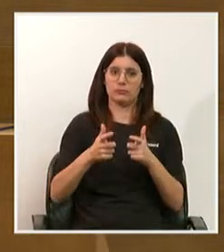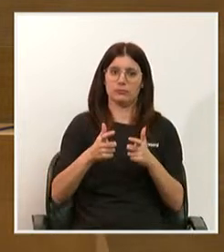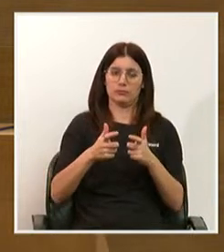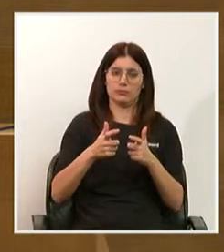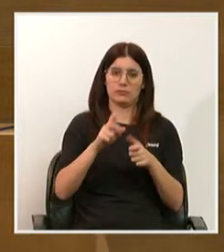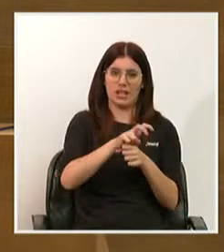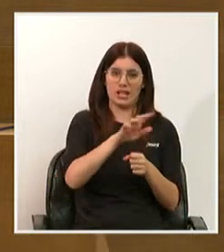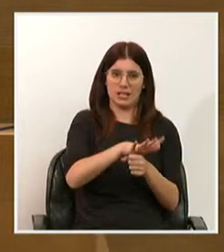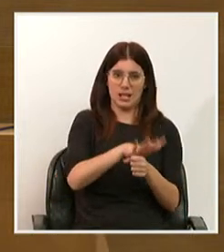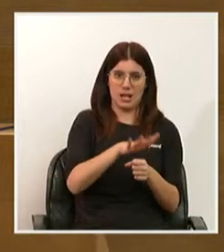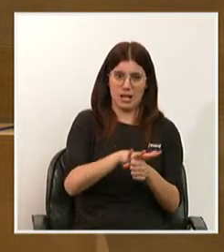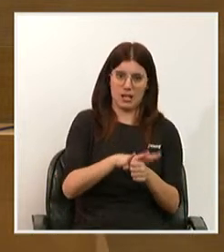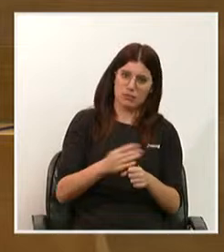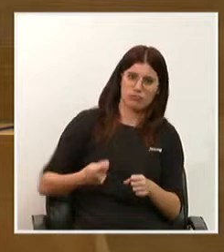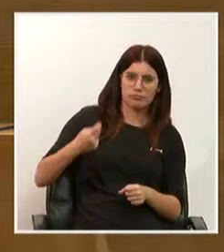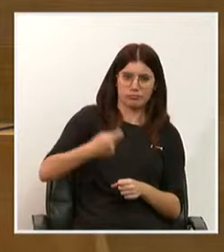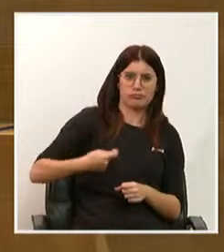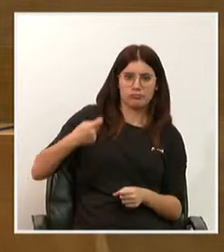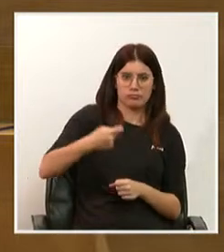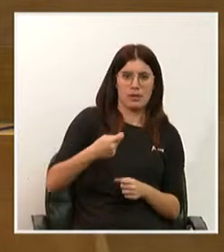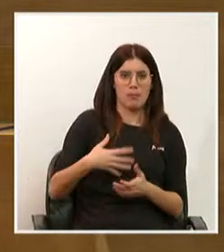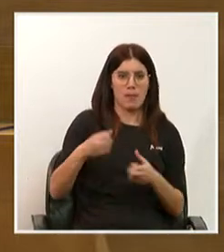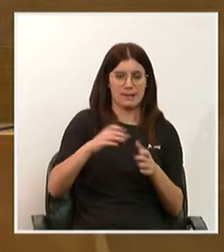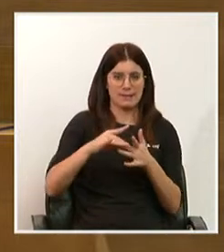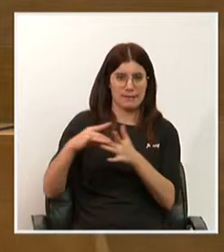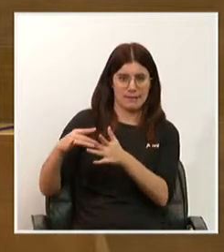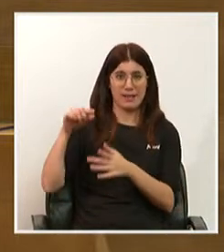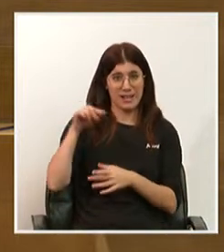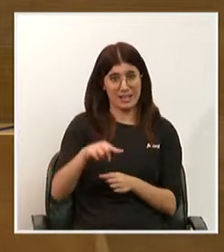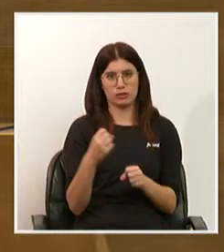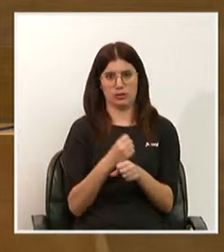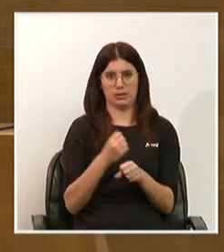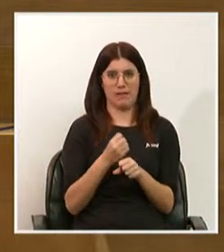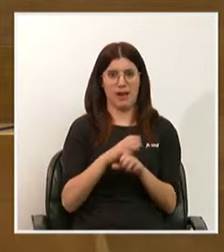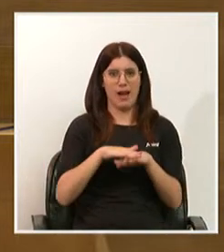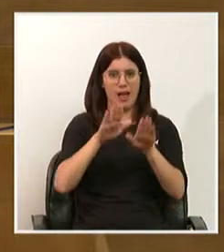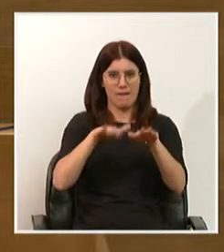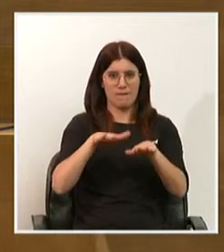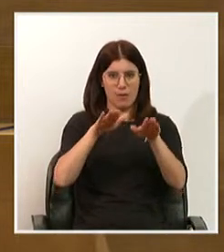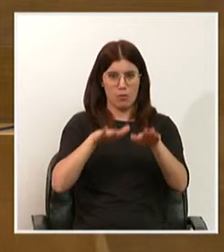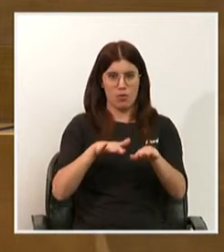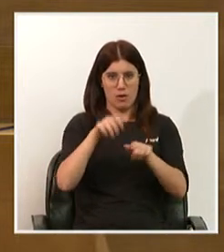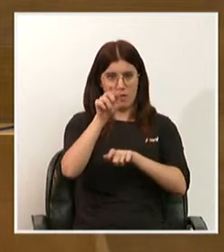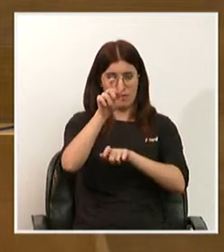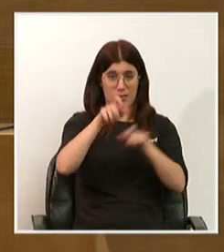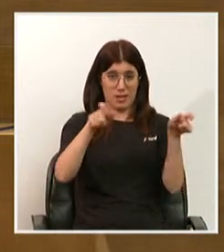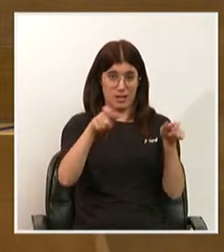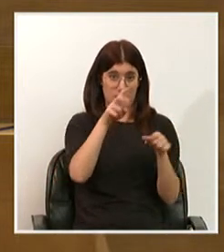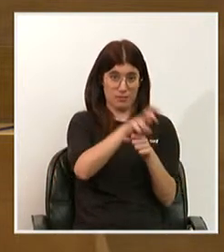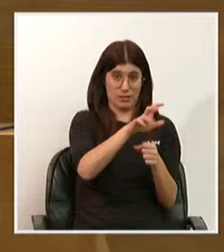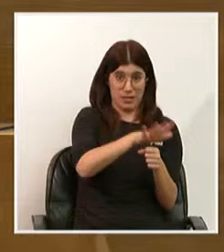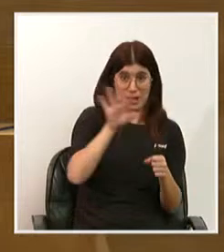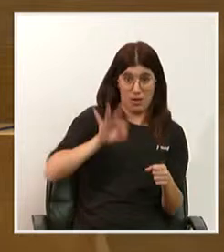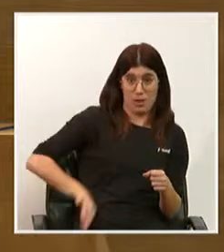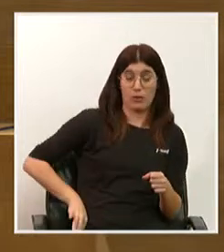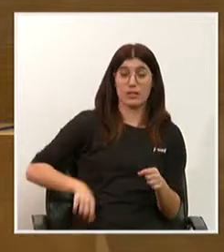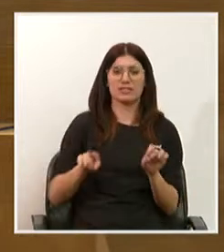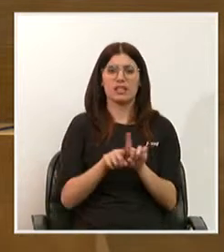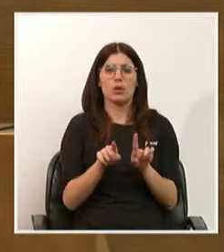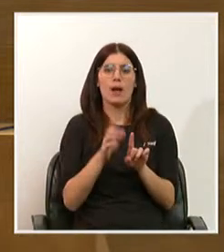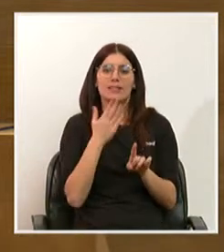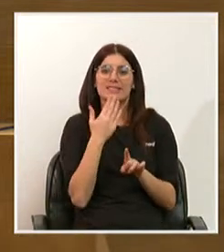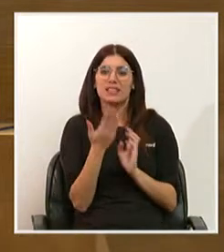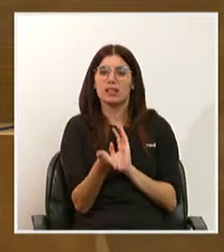agrar son lers fav de laera que